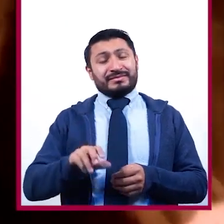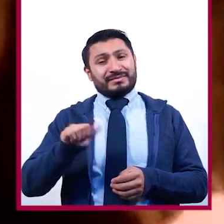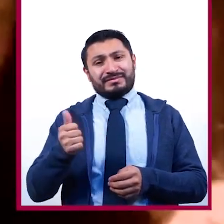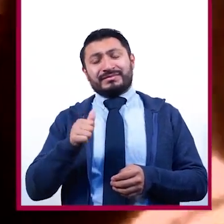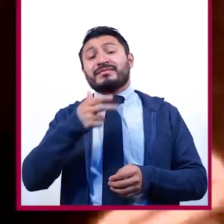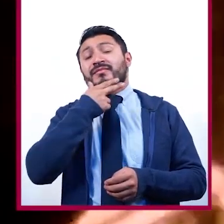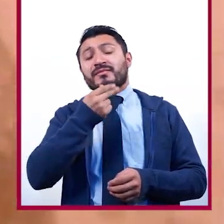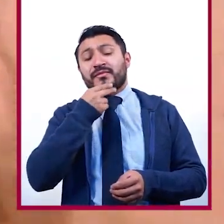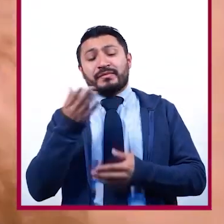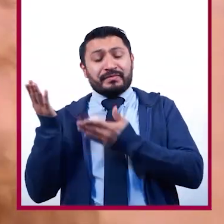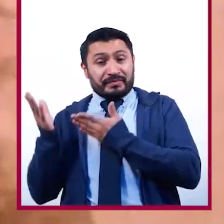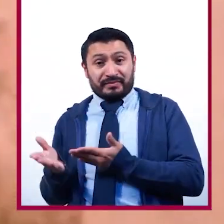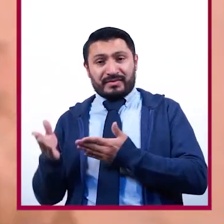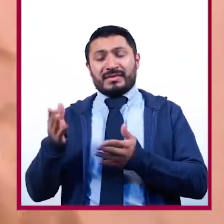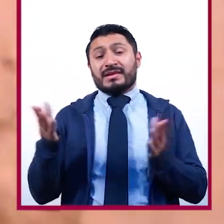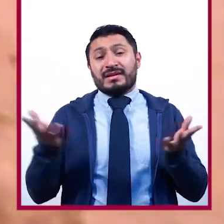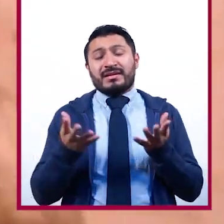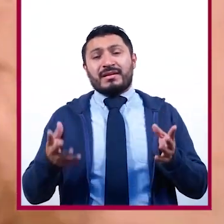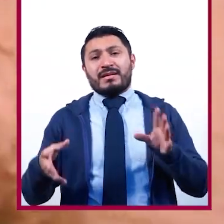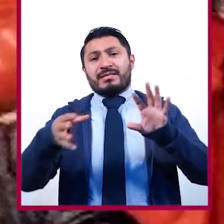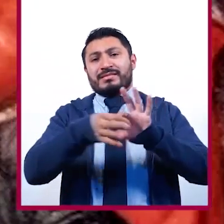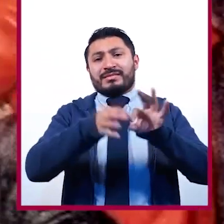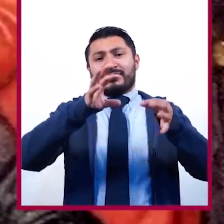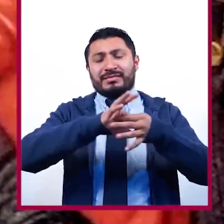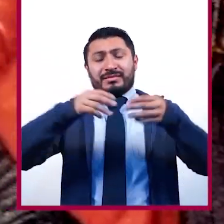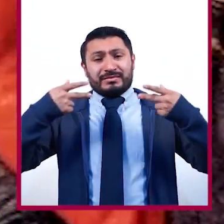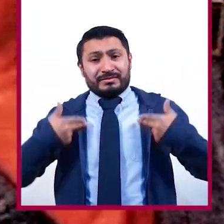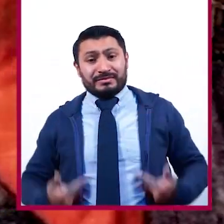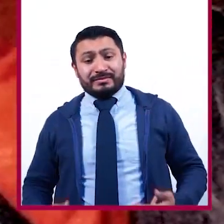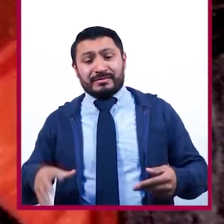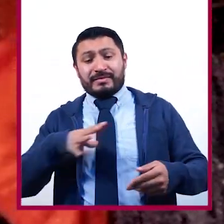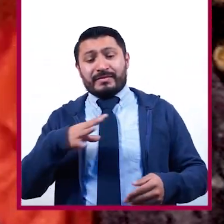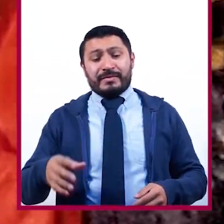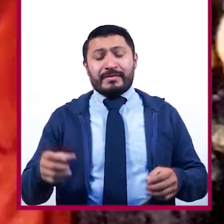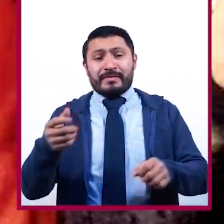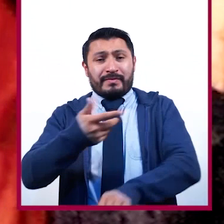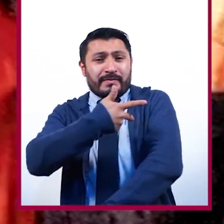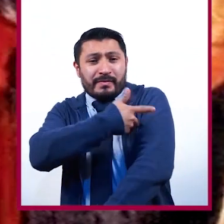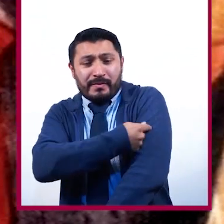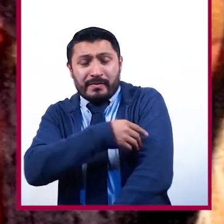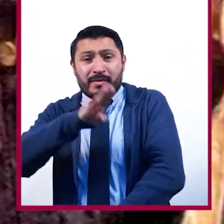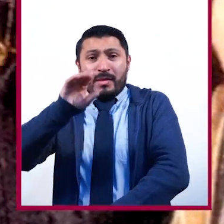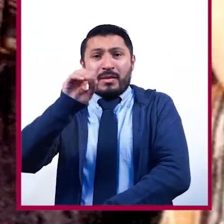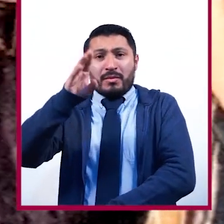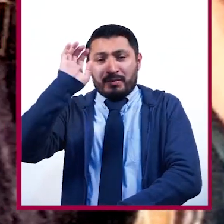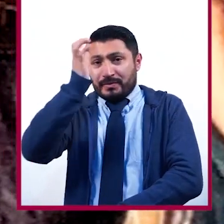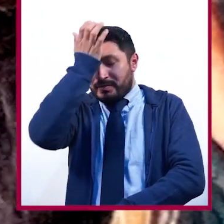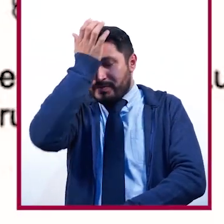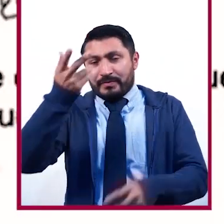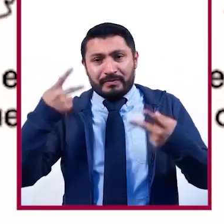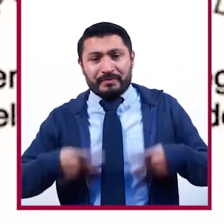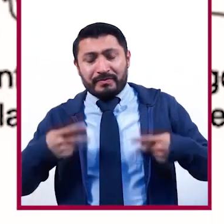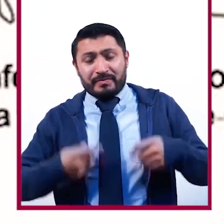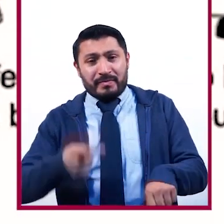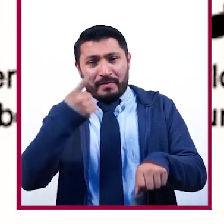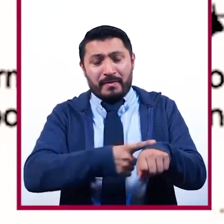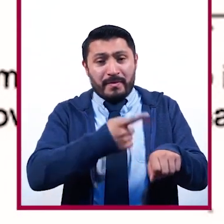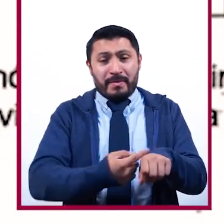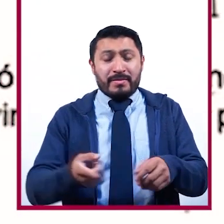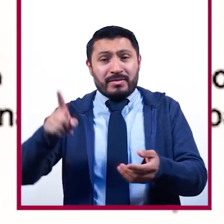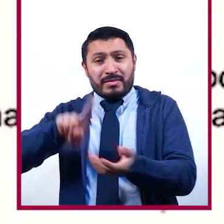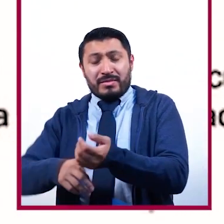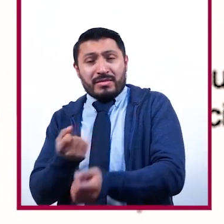XVIII, Edward Jenner propuso generar una cadena humana e inyectar una muestra de viruela bovina de una persona